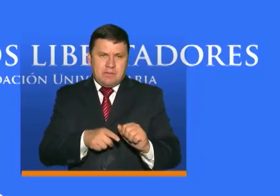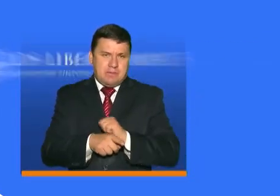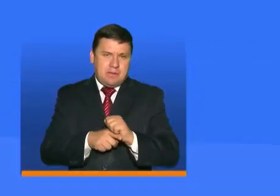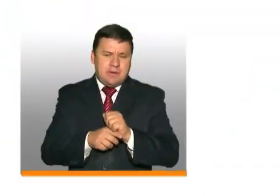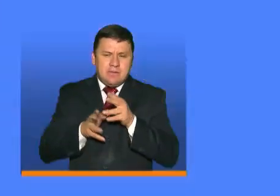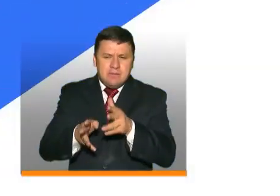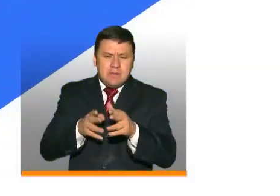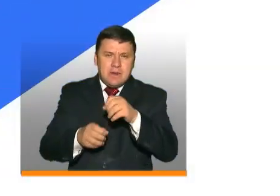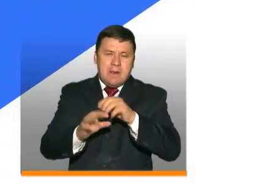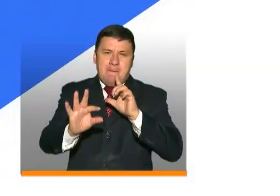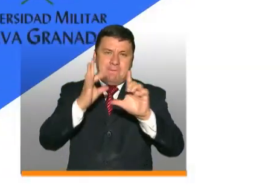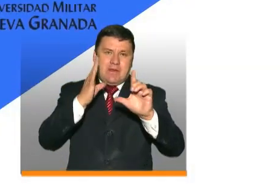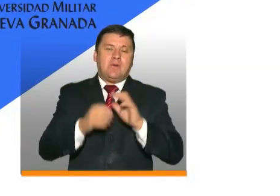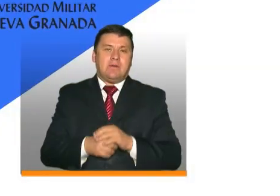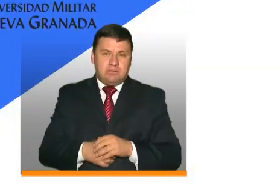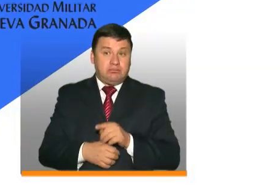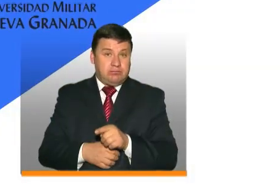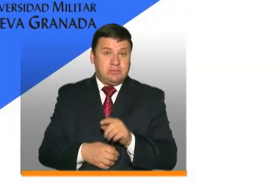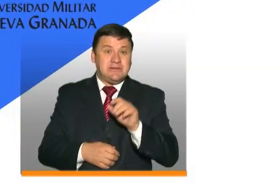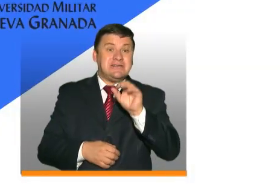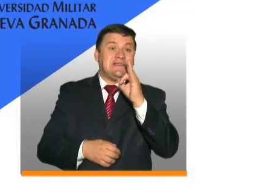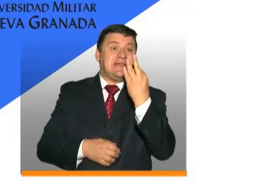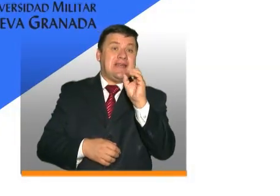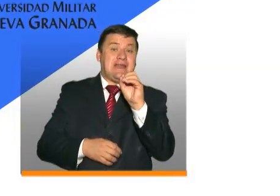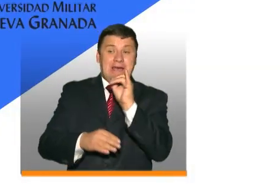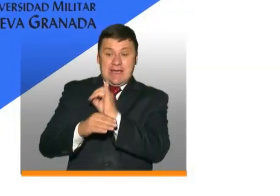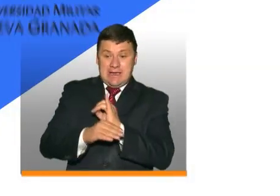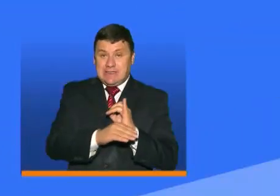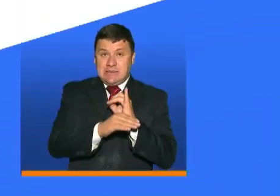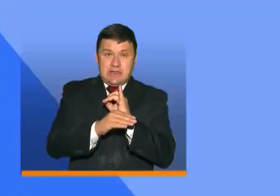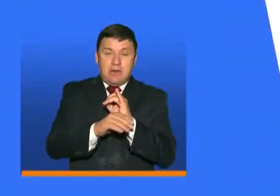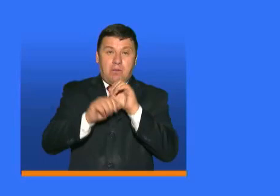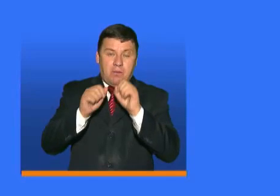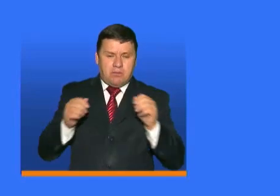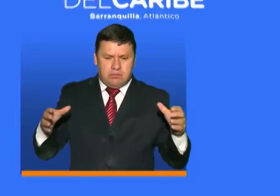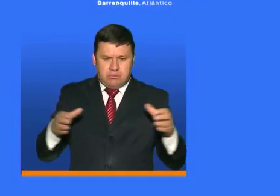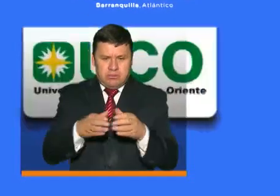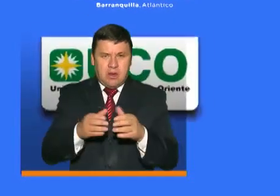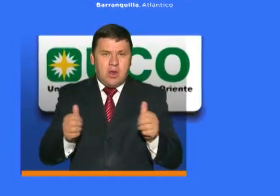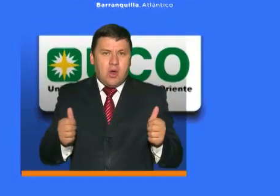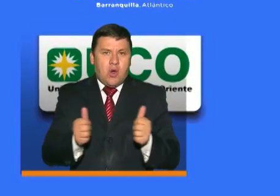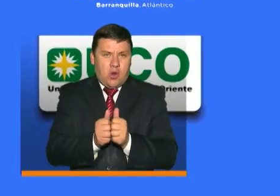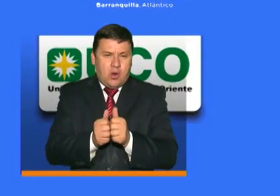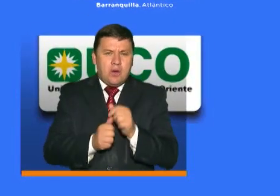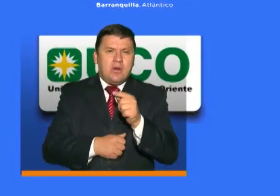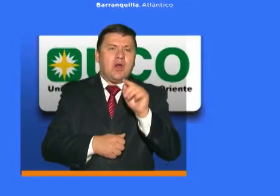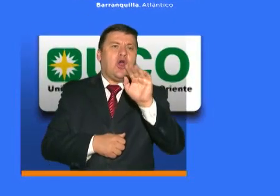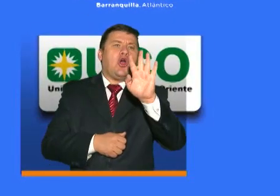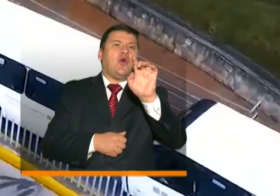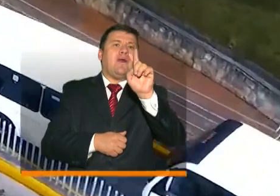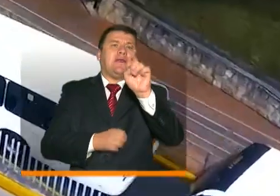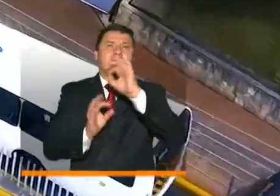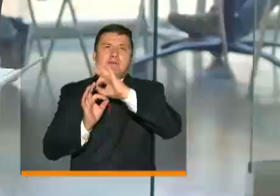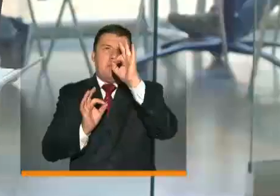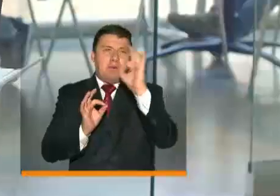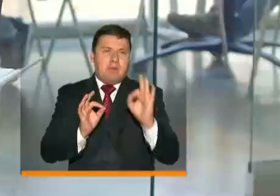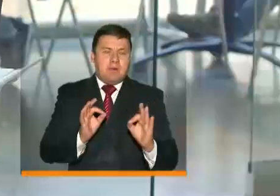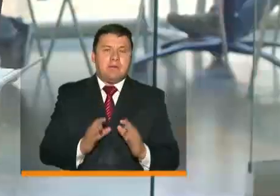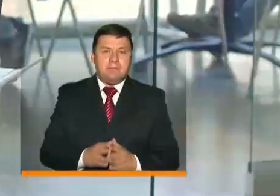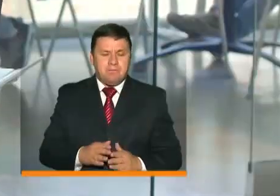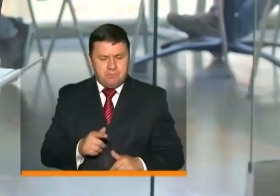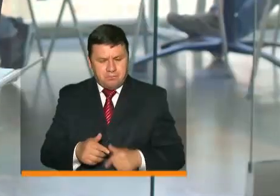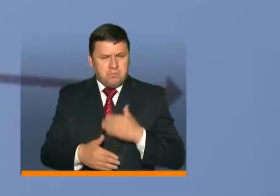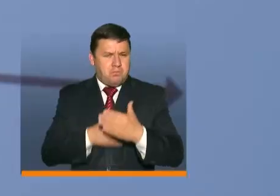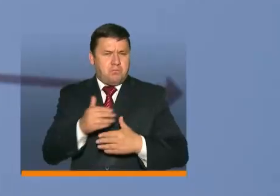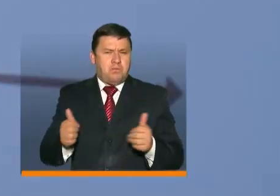prácticas pedagógicas virtuales. De estas, 30 instituciones aportan sus capacidades para acompañar a las 96 restantes. El